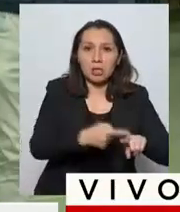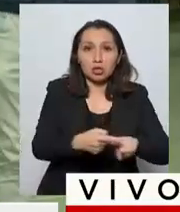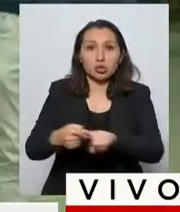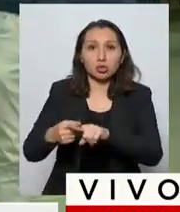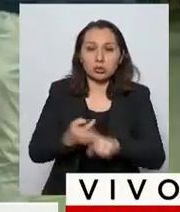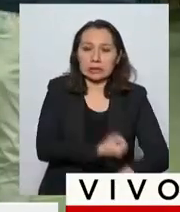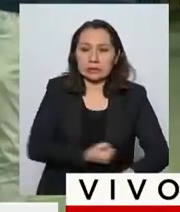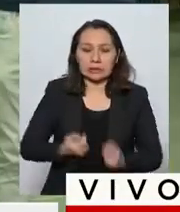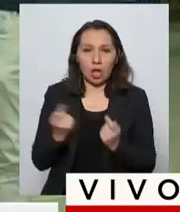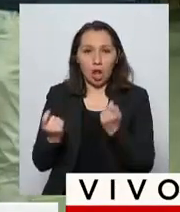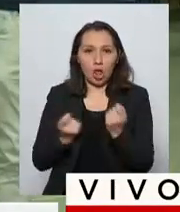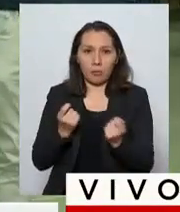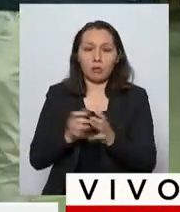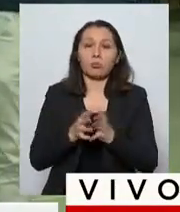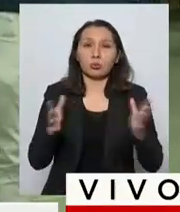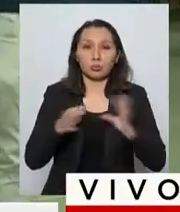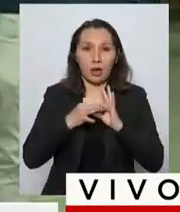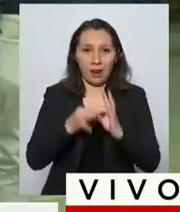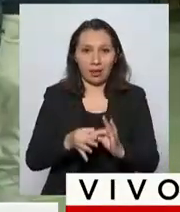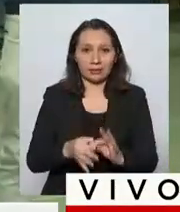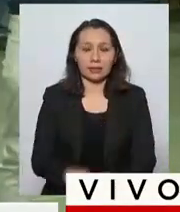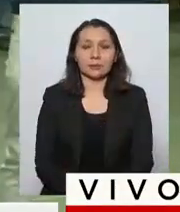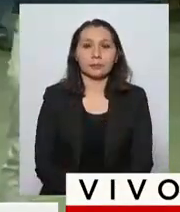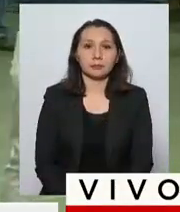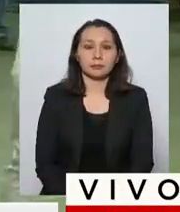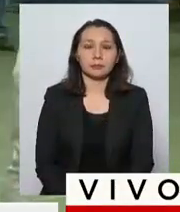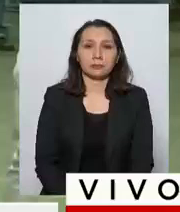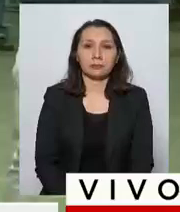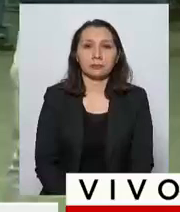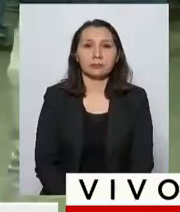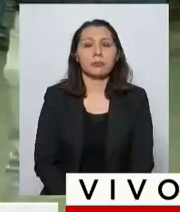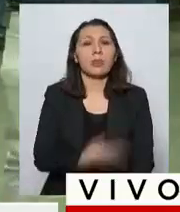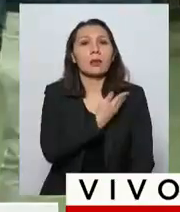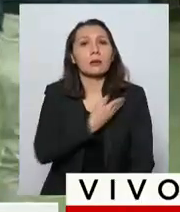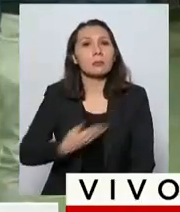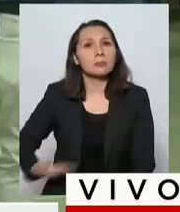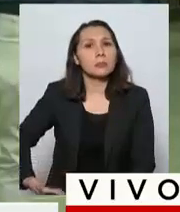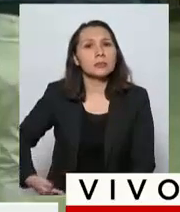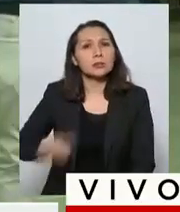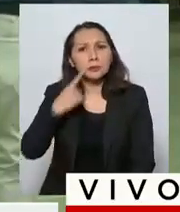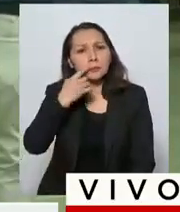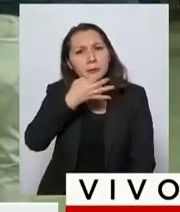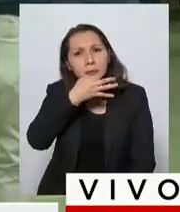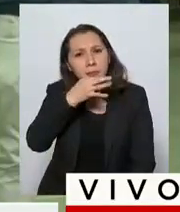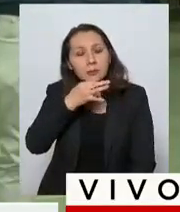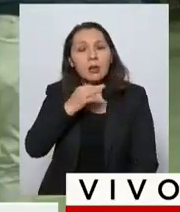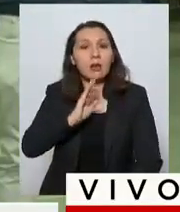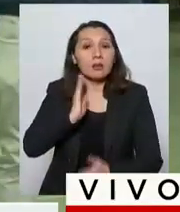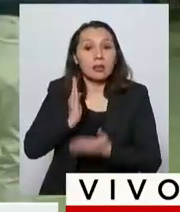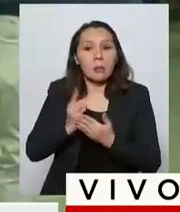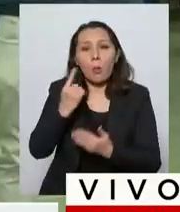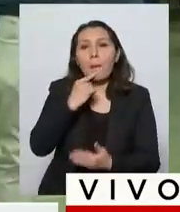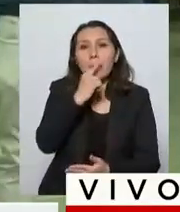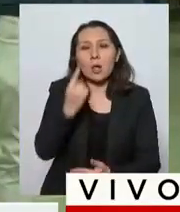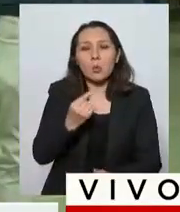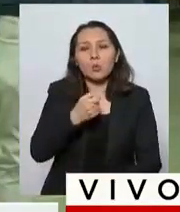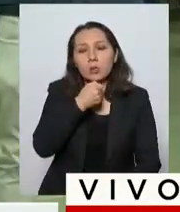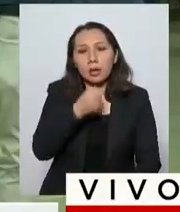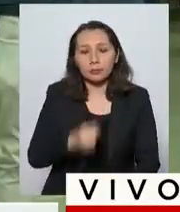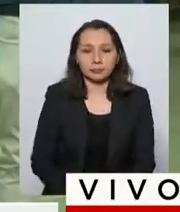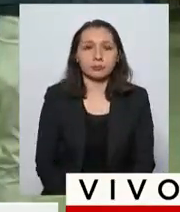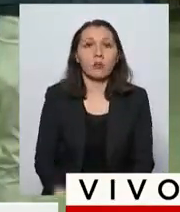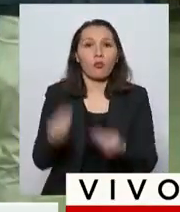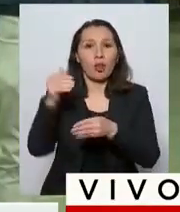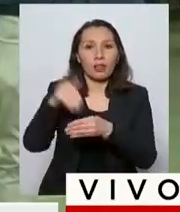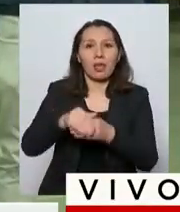la recesión. Muchas gracias. Presidente, hay una pregunta de los medios de comunicación, por favor, antes de finalizar esta actividad. ¿Qué tal,